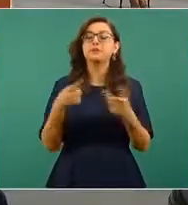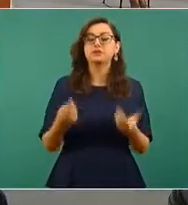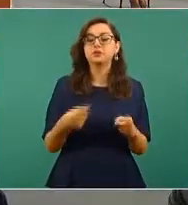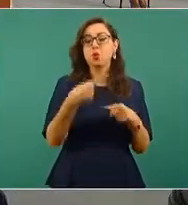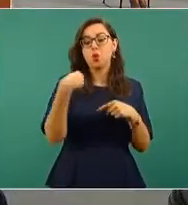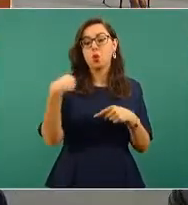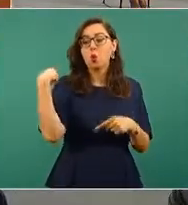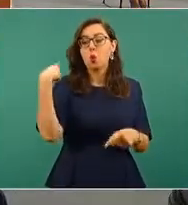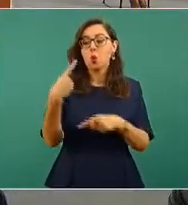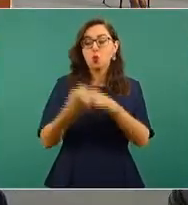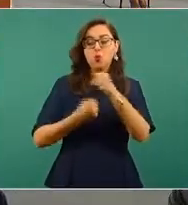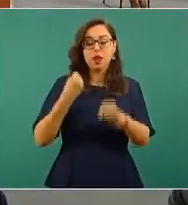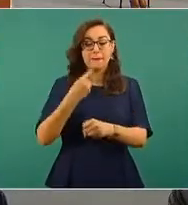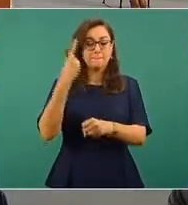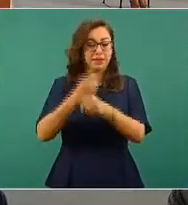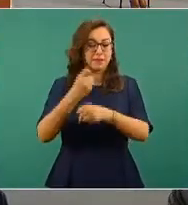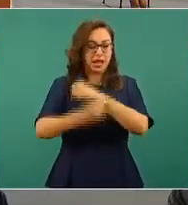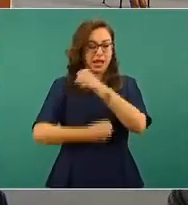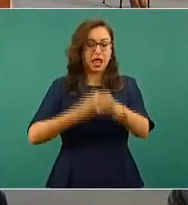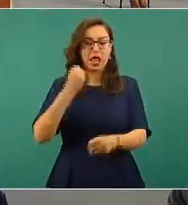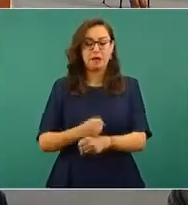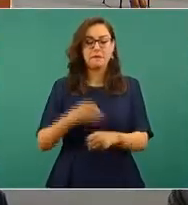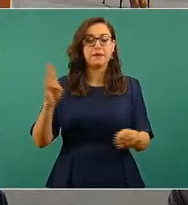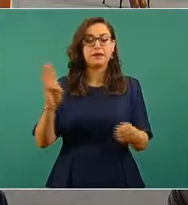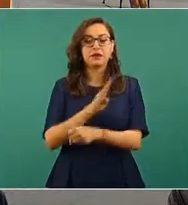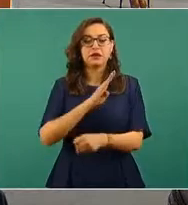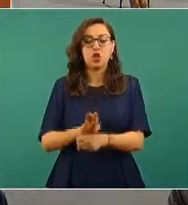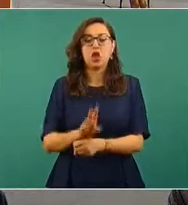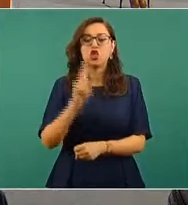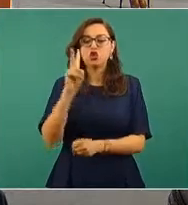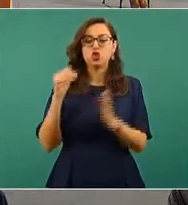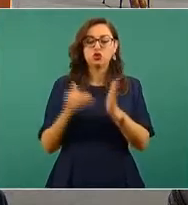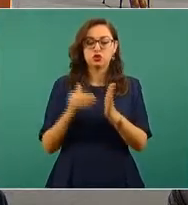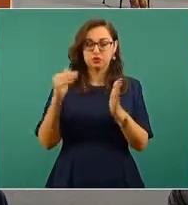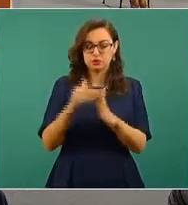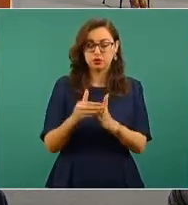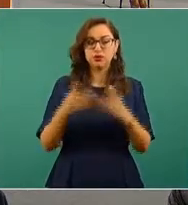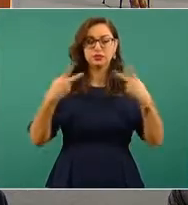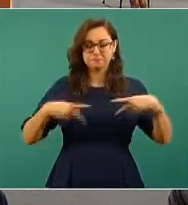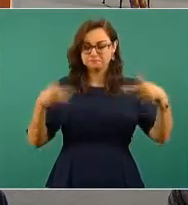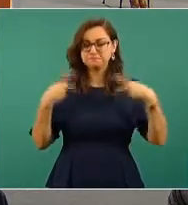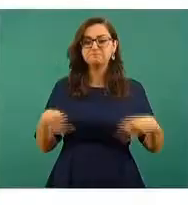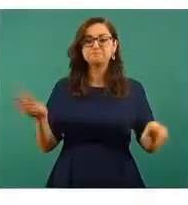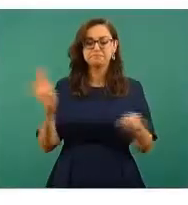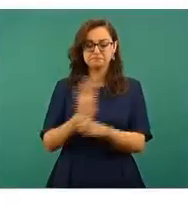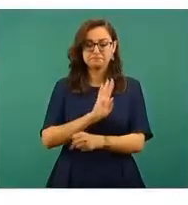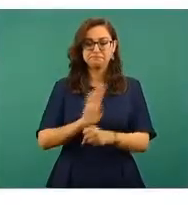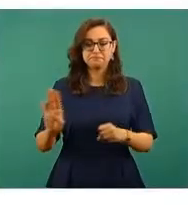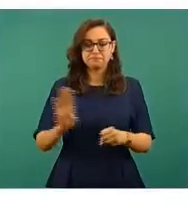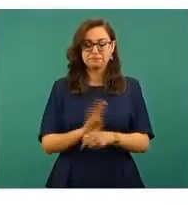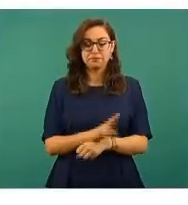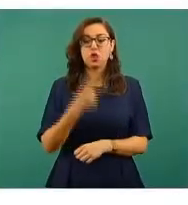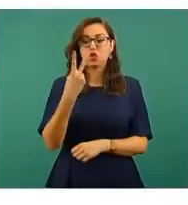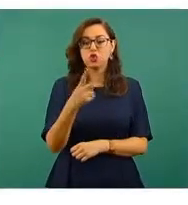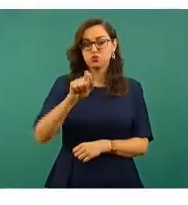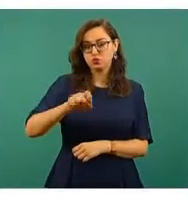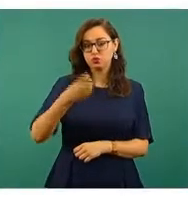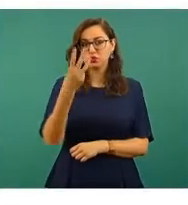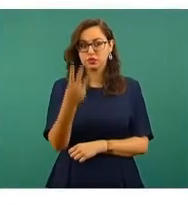primer año fue del orden de 2 millones, más de 2 millones de personas beneficiadas, 2.3,